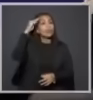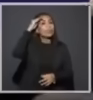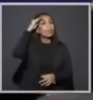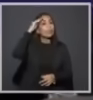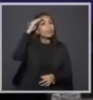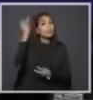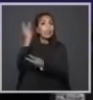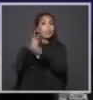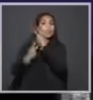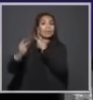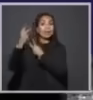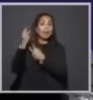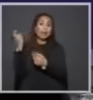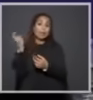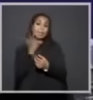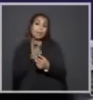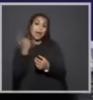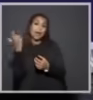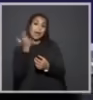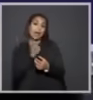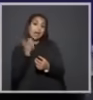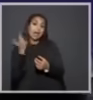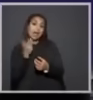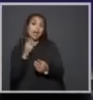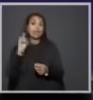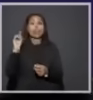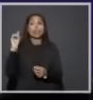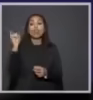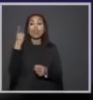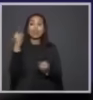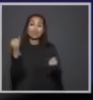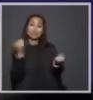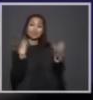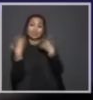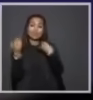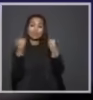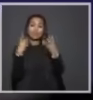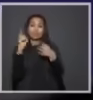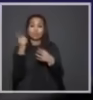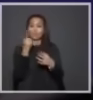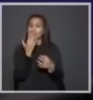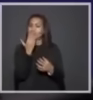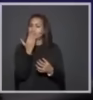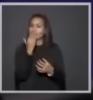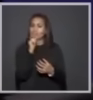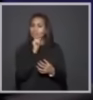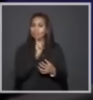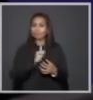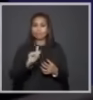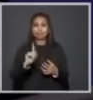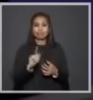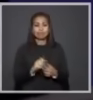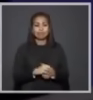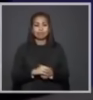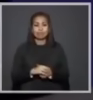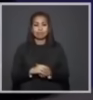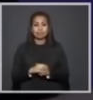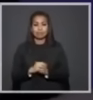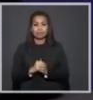viene la inversión extranjera, ahí viene la dolariza, dicen, pero no ha llegado nada. O